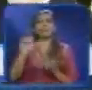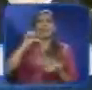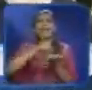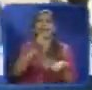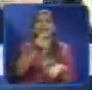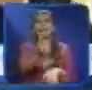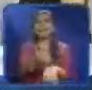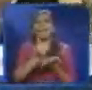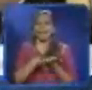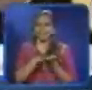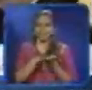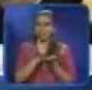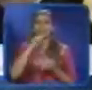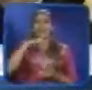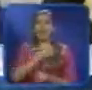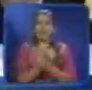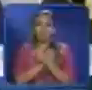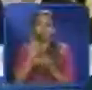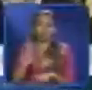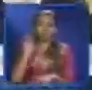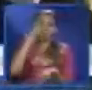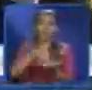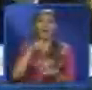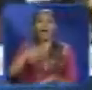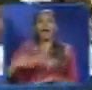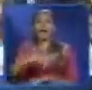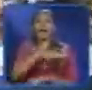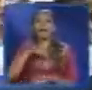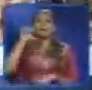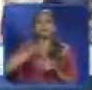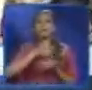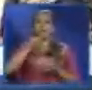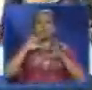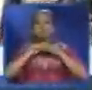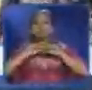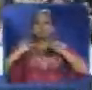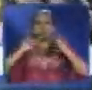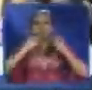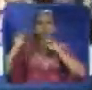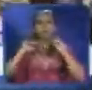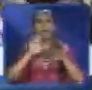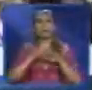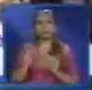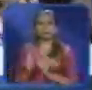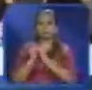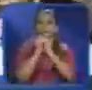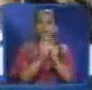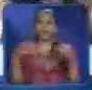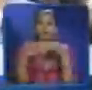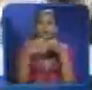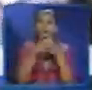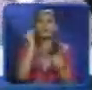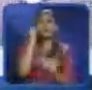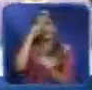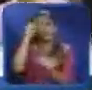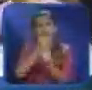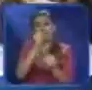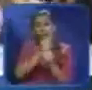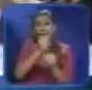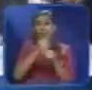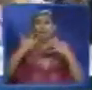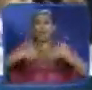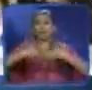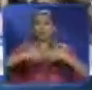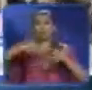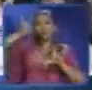el realizador arribó al festival de cine de esa ciudad generando revuelo, pues se hizo acompañar por un grupo de trabajadores de la industria del